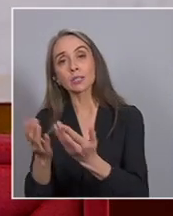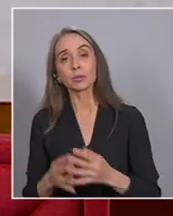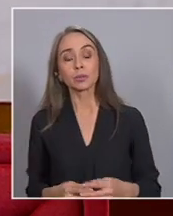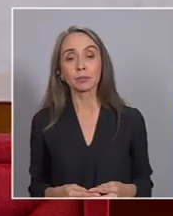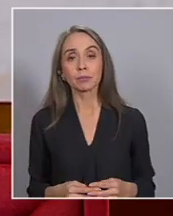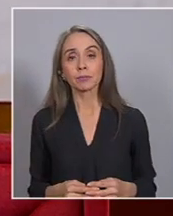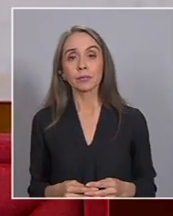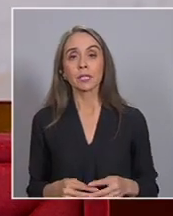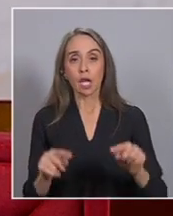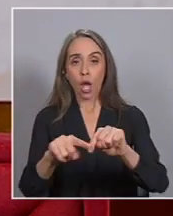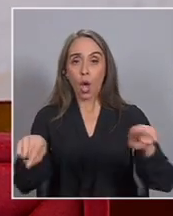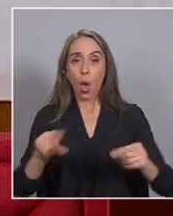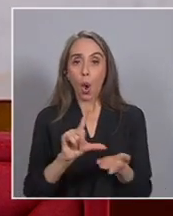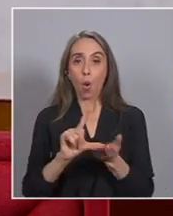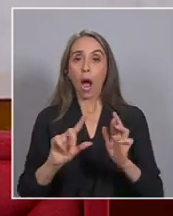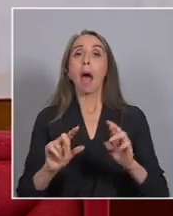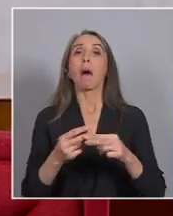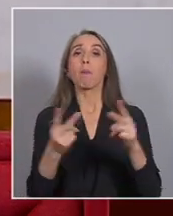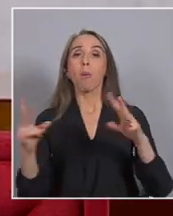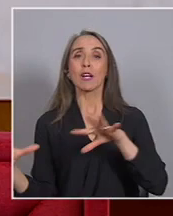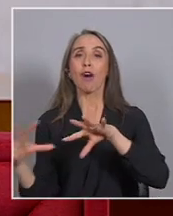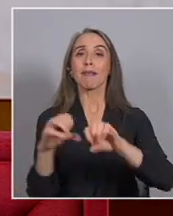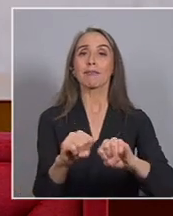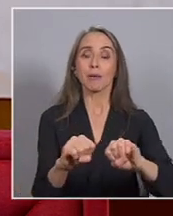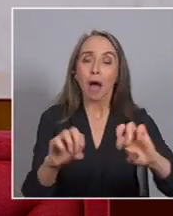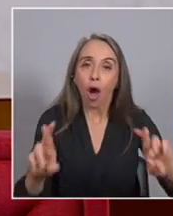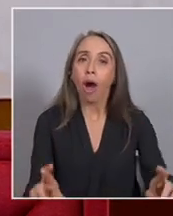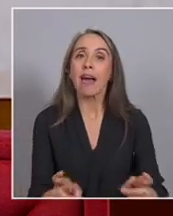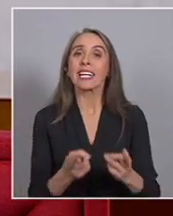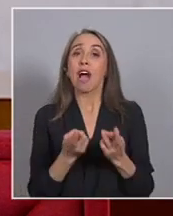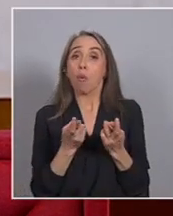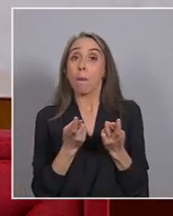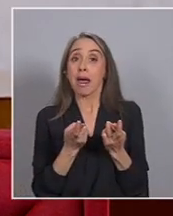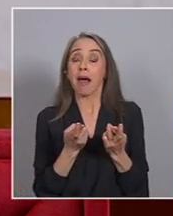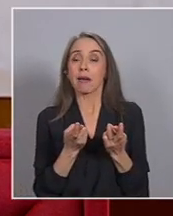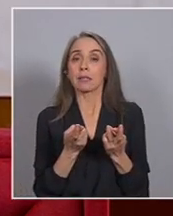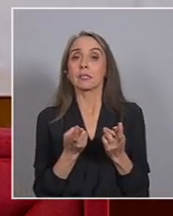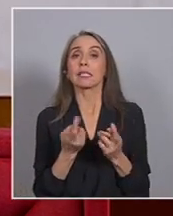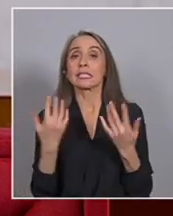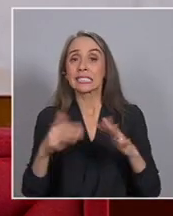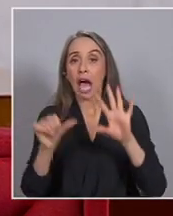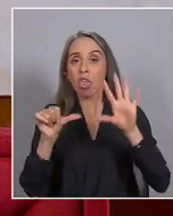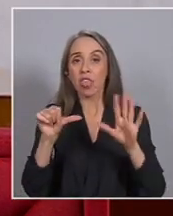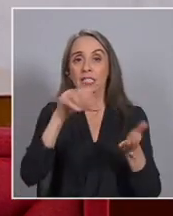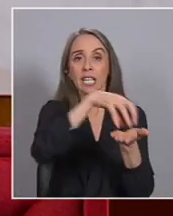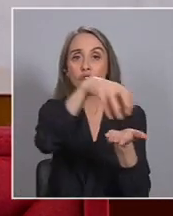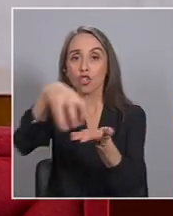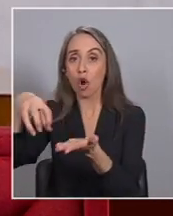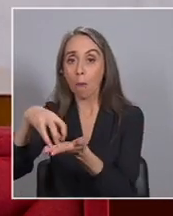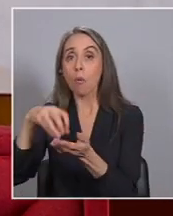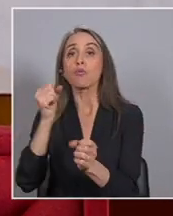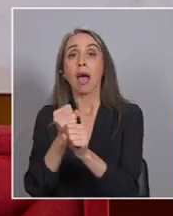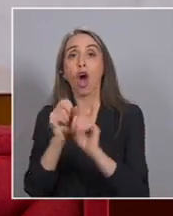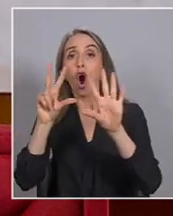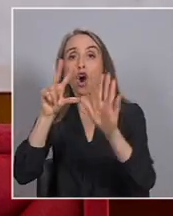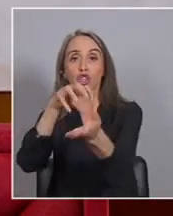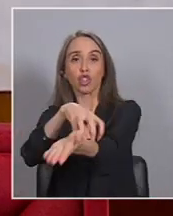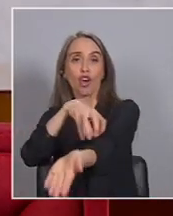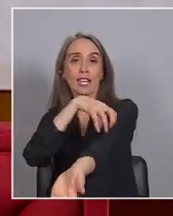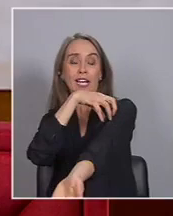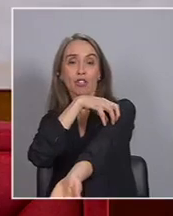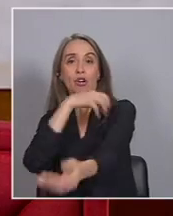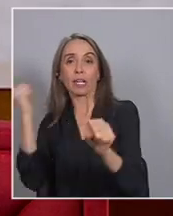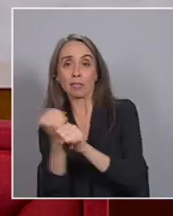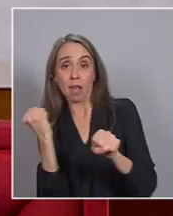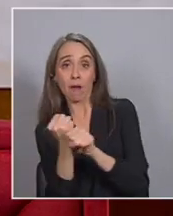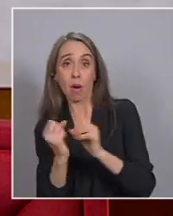En la recuperación de espacios públicos hemos trabajado en 16 comunas de 8 regiones y ello se tradujo en un